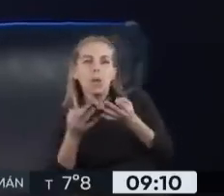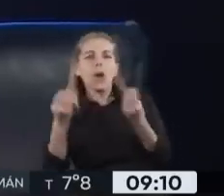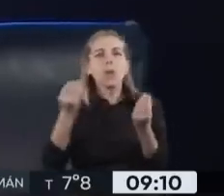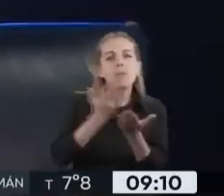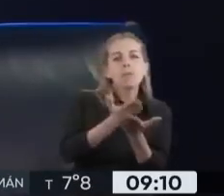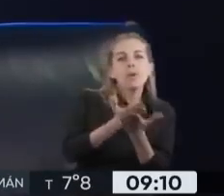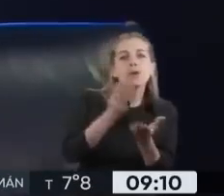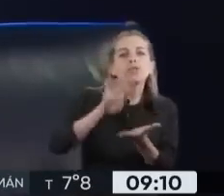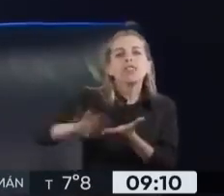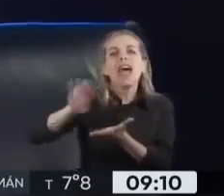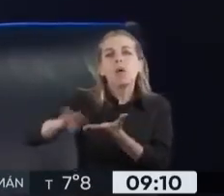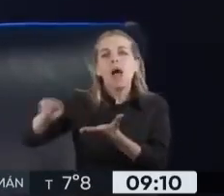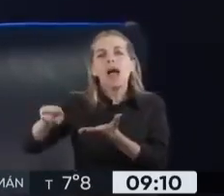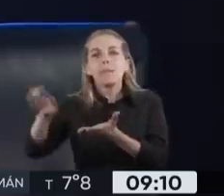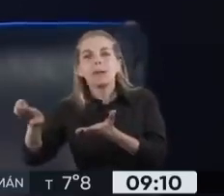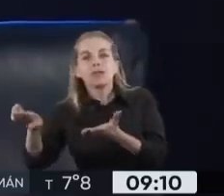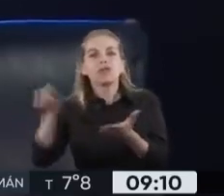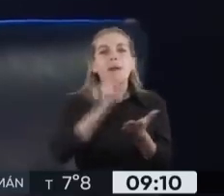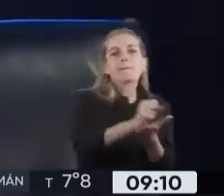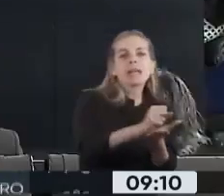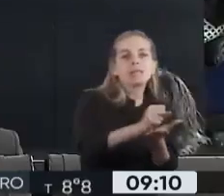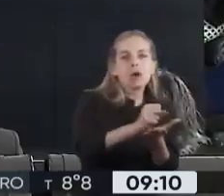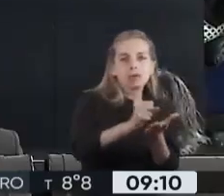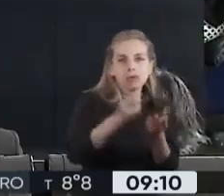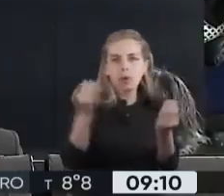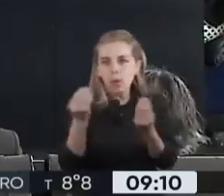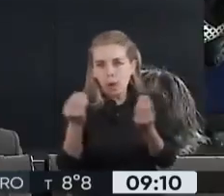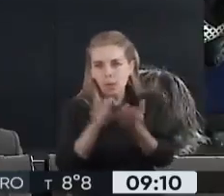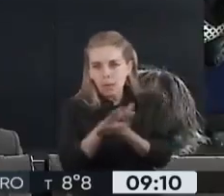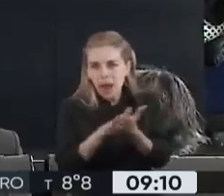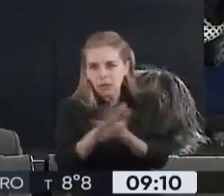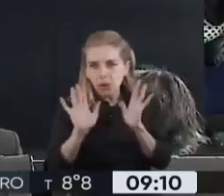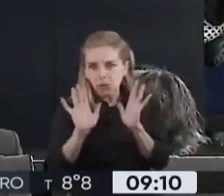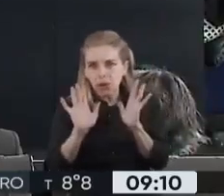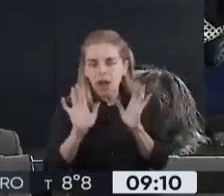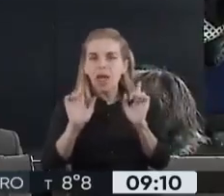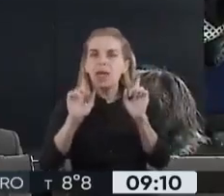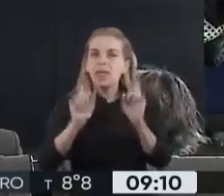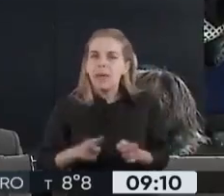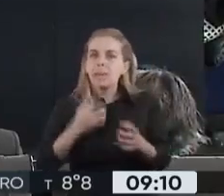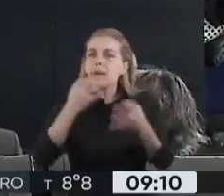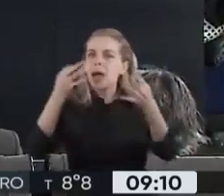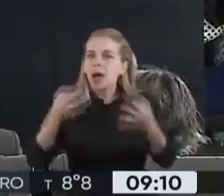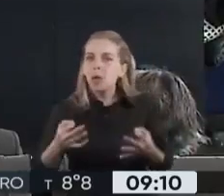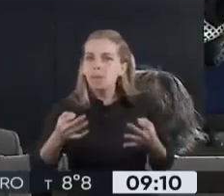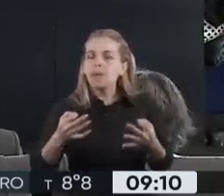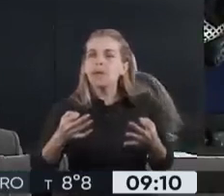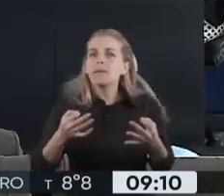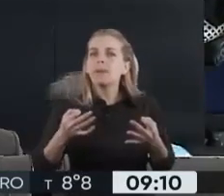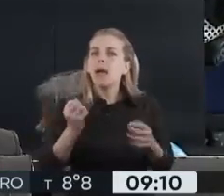deuda soberana en pesos por otra parte y para poder también cumplir y darle más